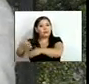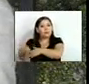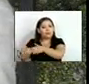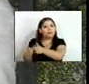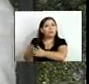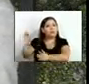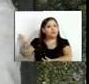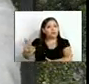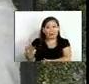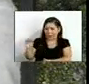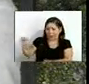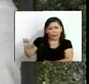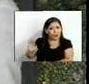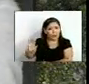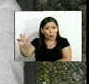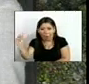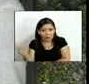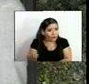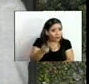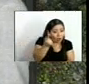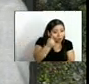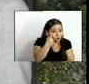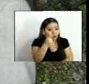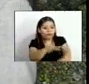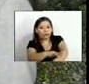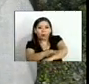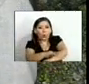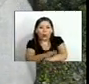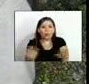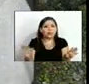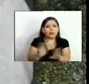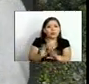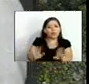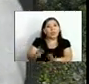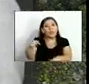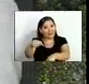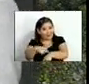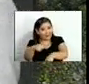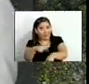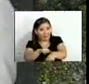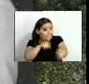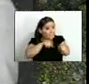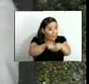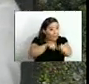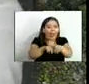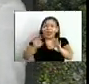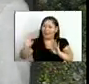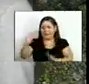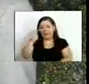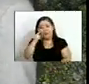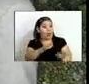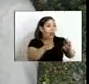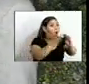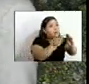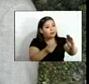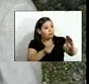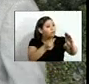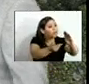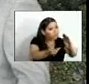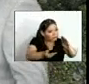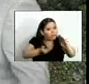están, porque ellos jamás salen de esa asamblea, solo en los tiempos electorales, que obviamente ahora ya van a andar en todas las casas